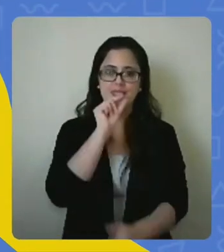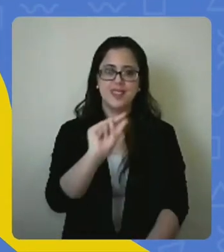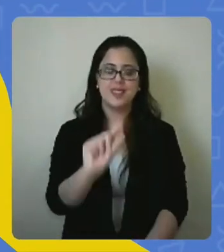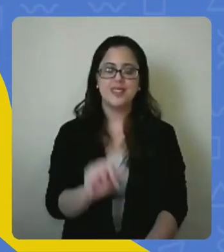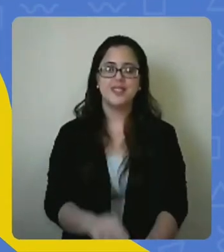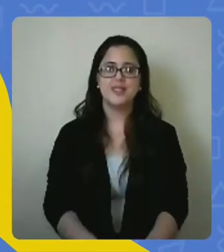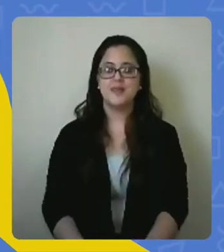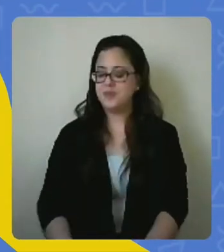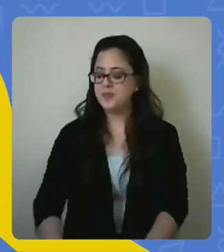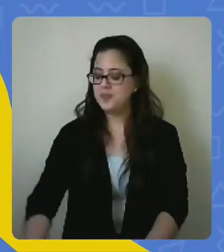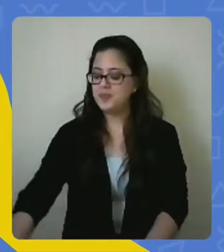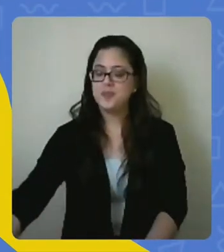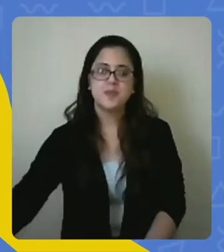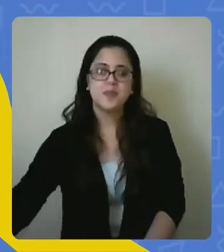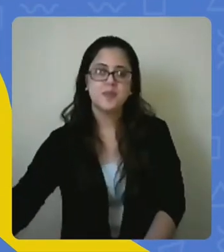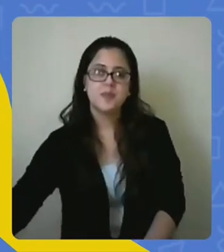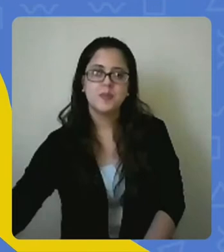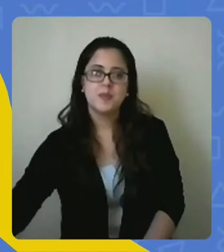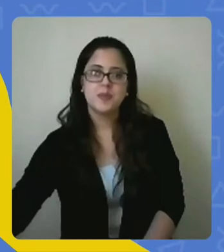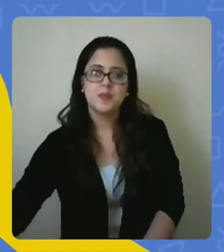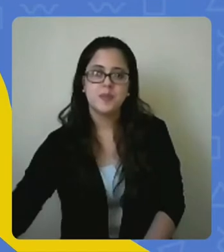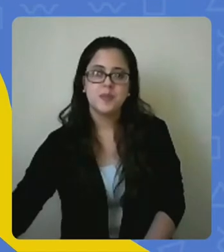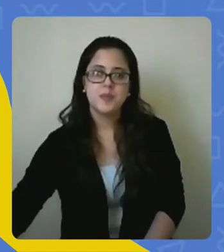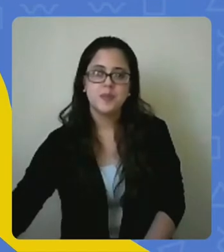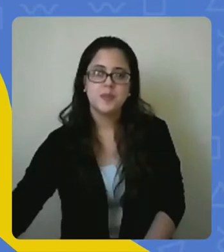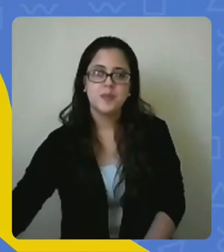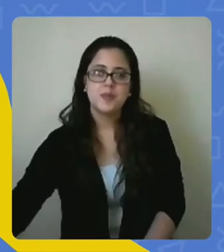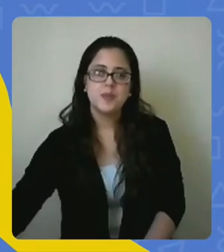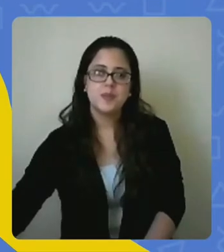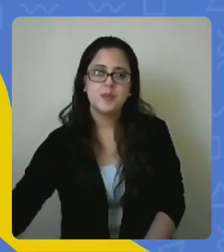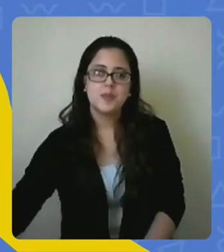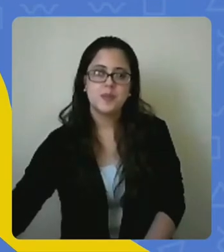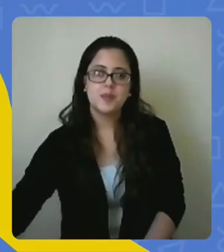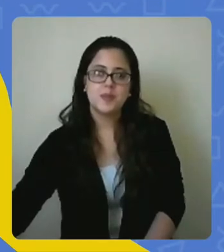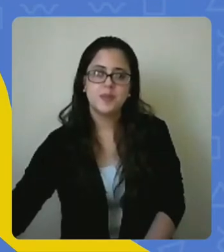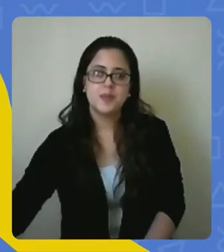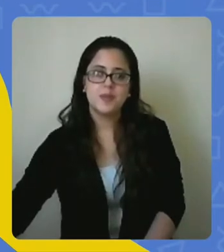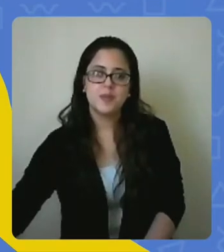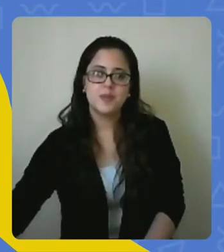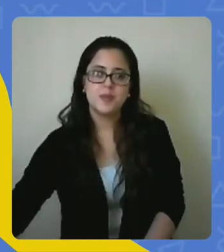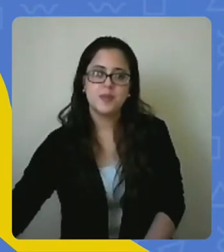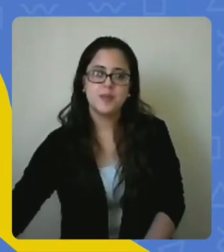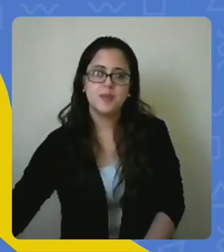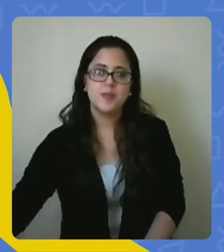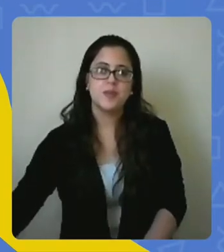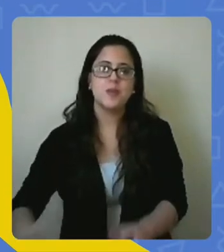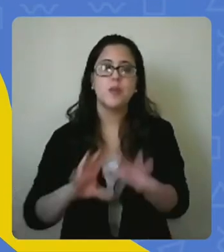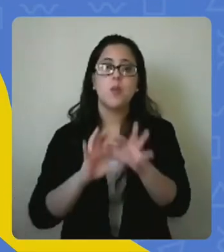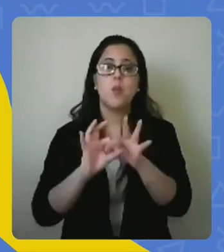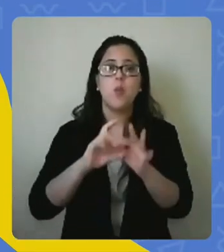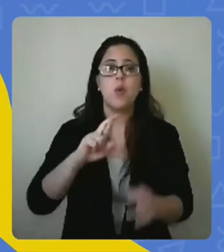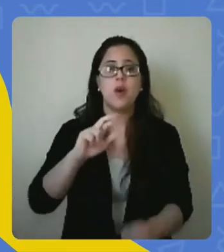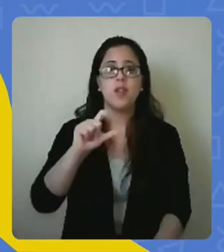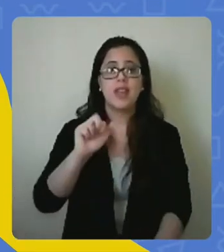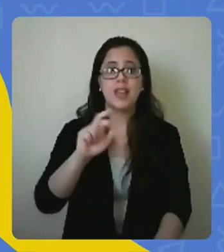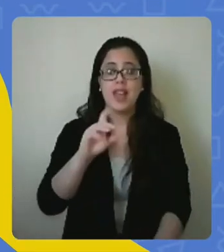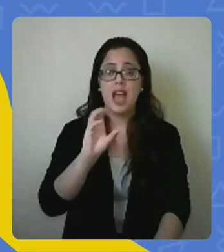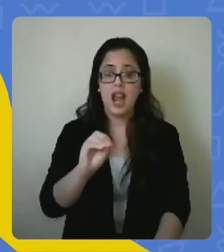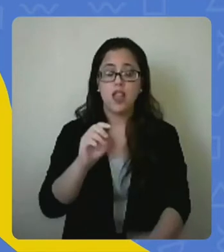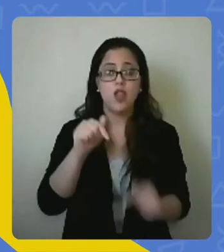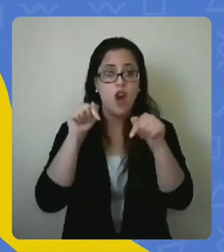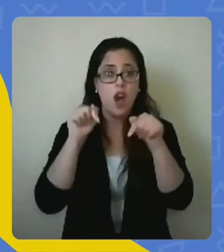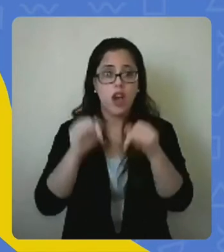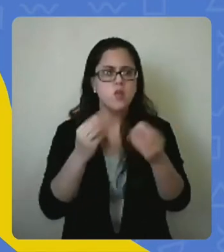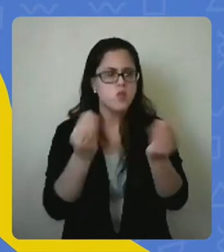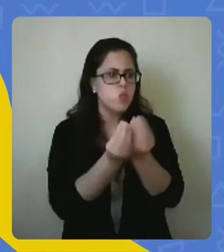Súper, muchas, muchas gracias, Ricardo. Veo que ya hay varias personas conectadas. De hecho, aquí me llegan saludos desde la costa